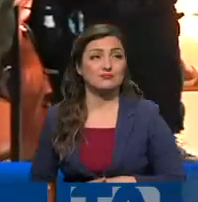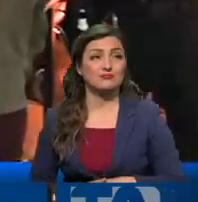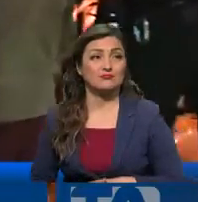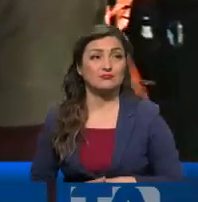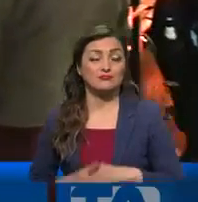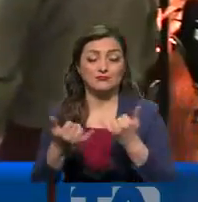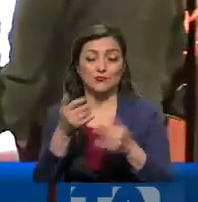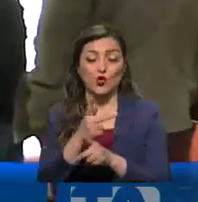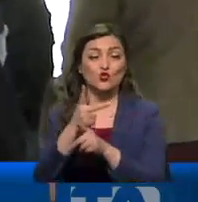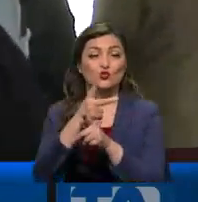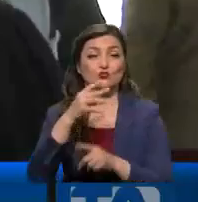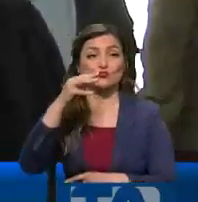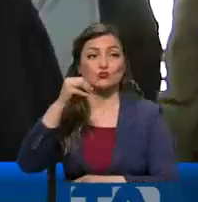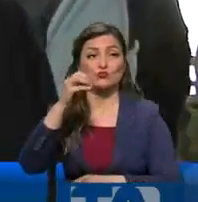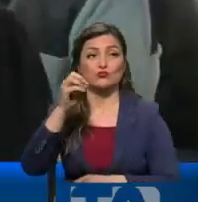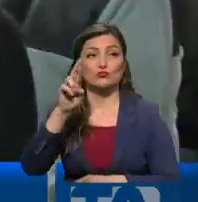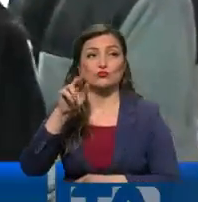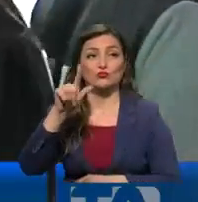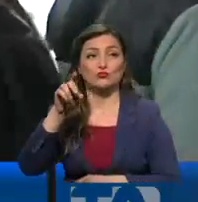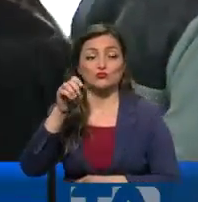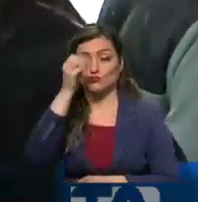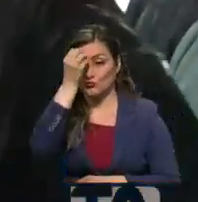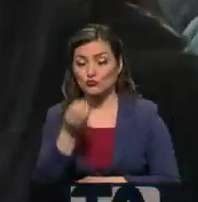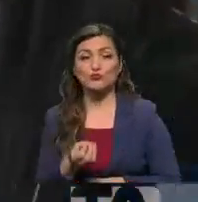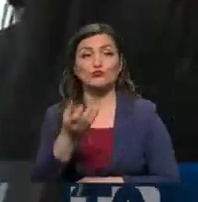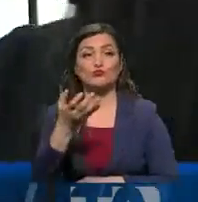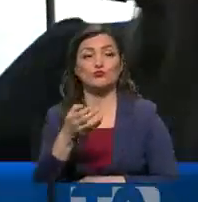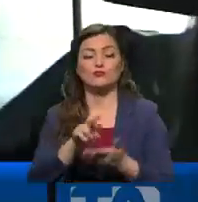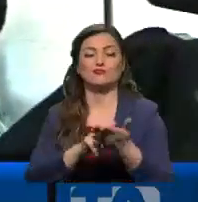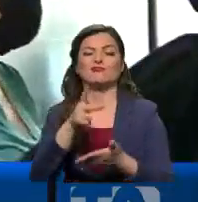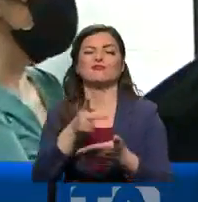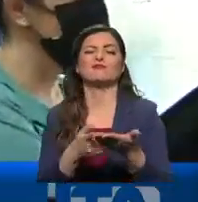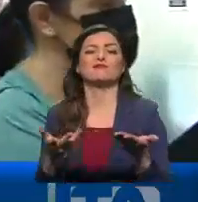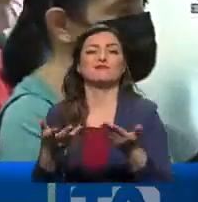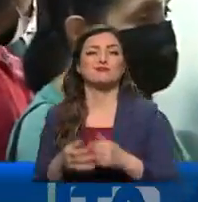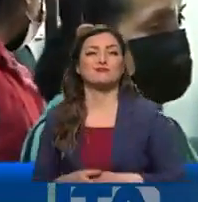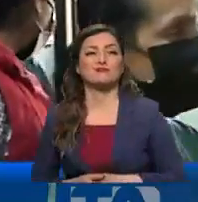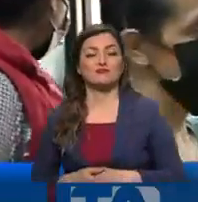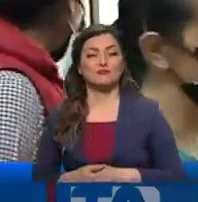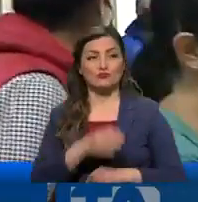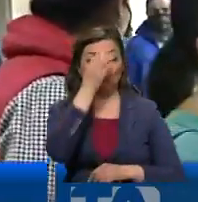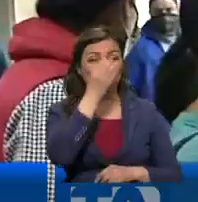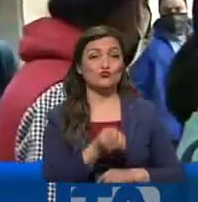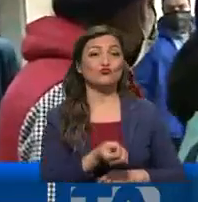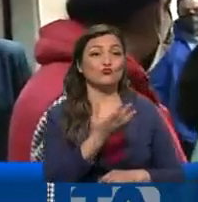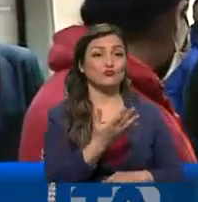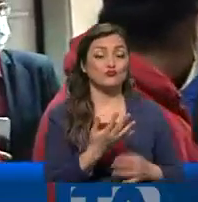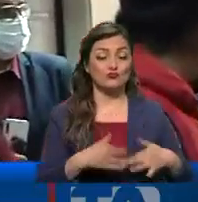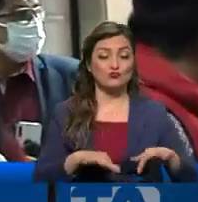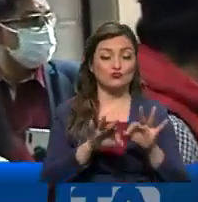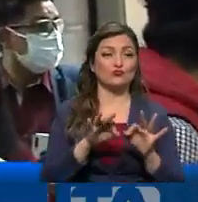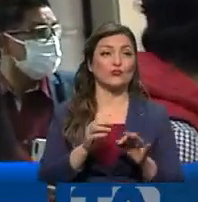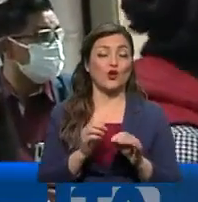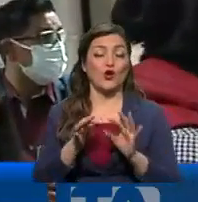con el concejal Fernando Morales. Muy buenos días. Coméntenos qué se espera para esta sesión. Buenos días. Es importante la asistencia de